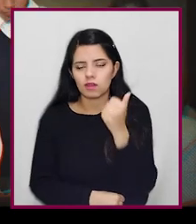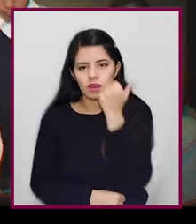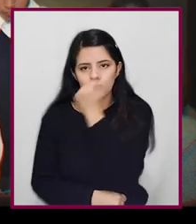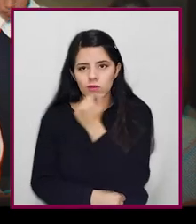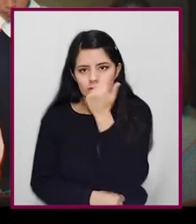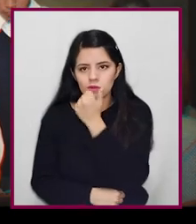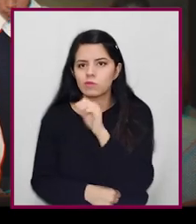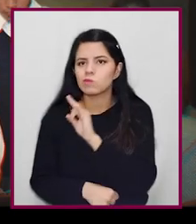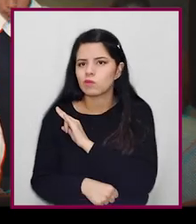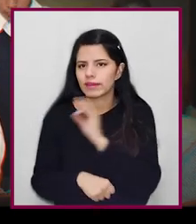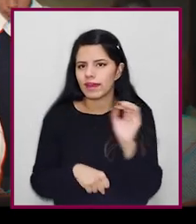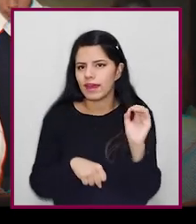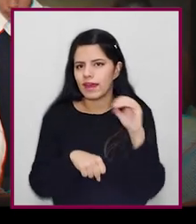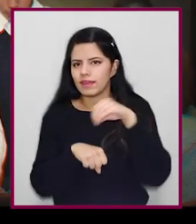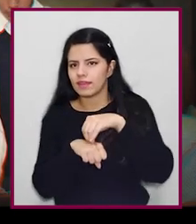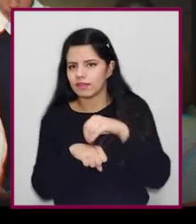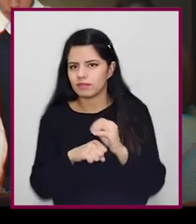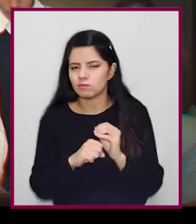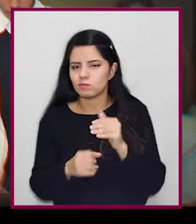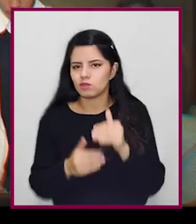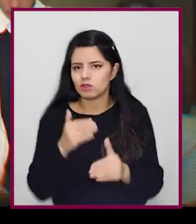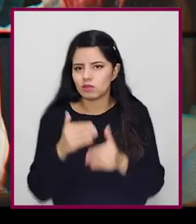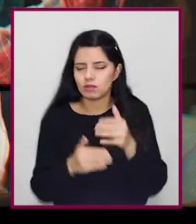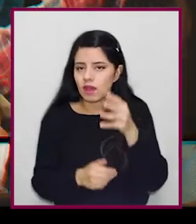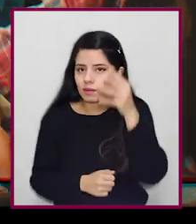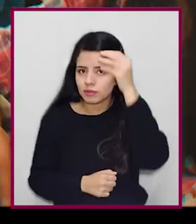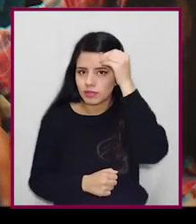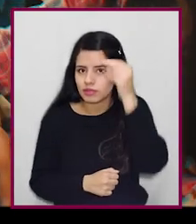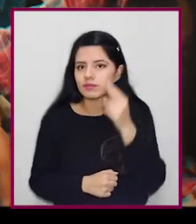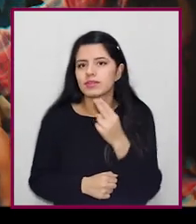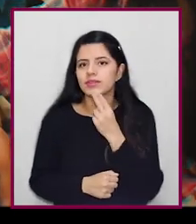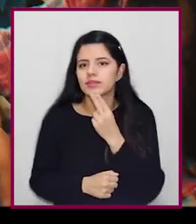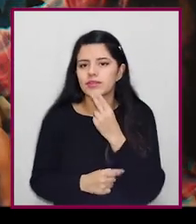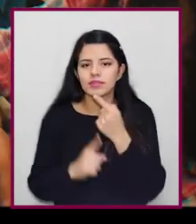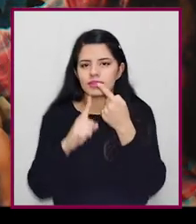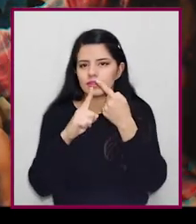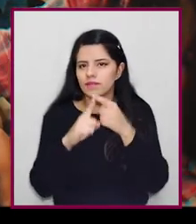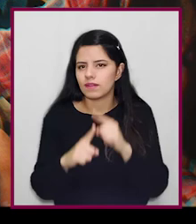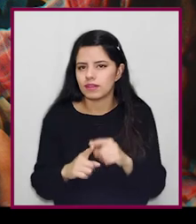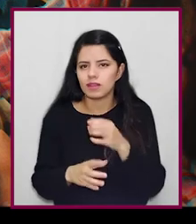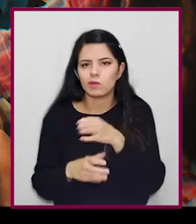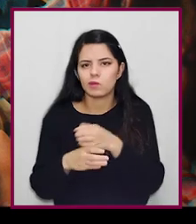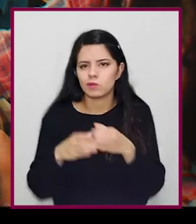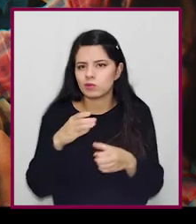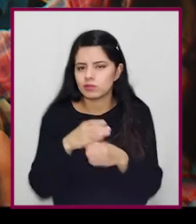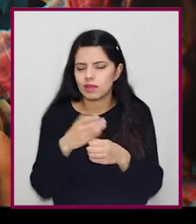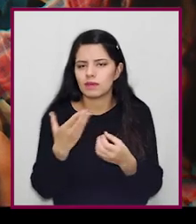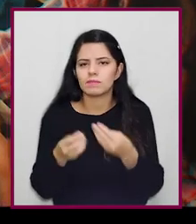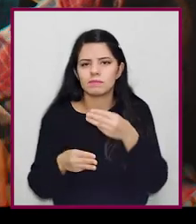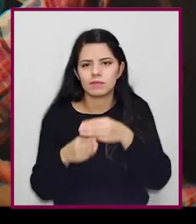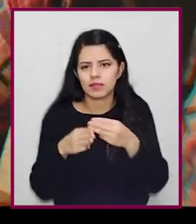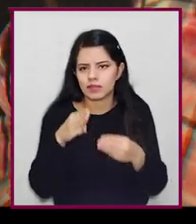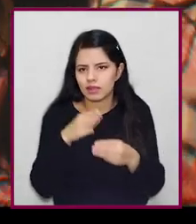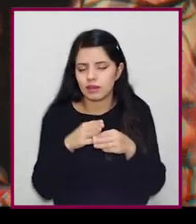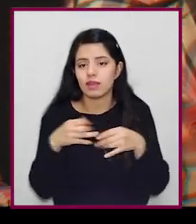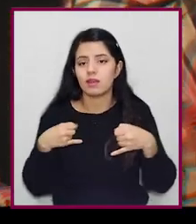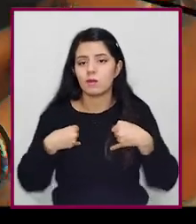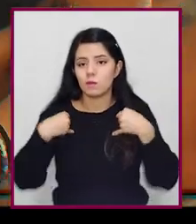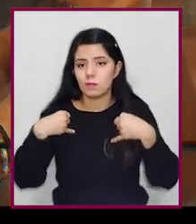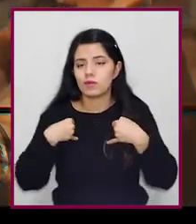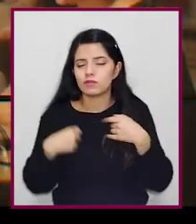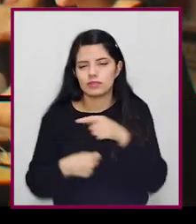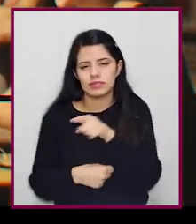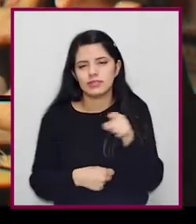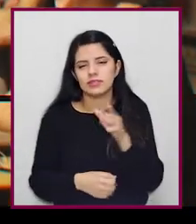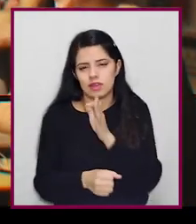ir alimentando su proceso de aprendizaje utilizando los diferentes recursos que hay, ¿no? Los jóvenes actualmente saben que tienen